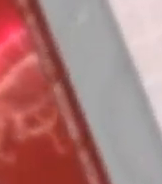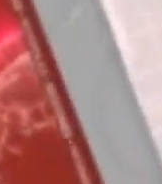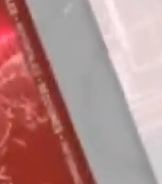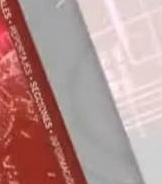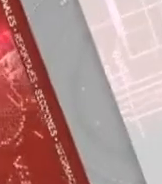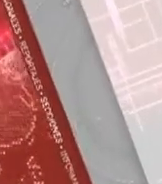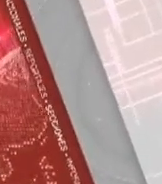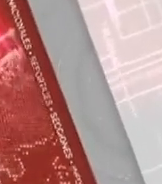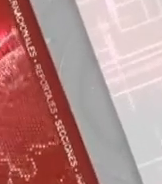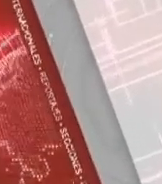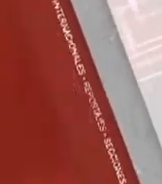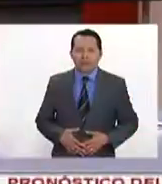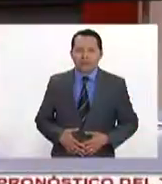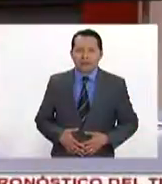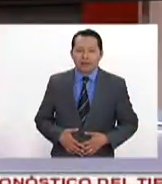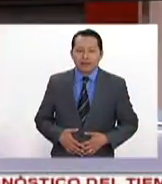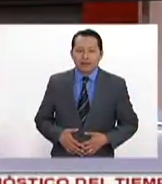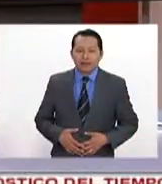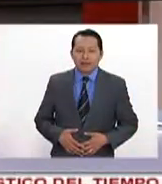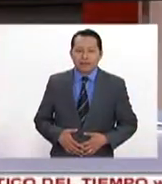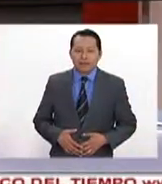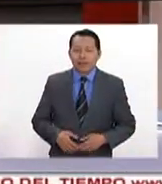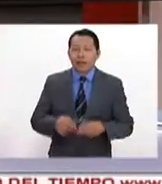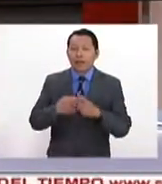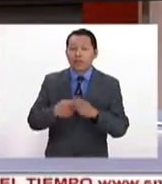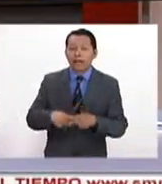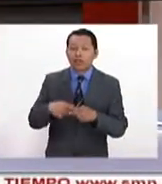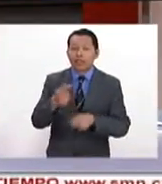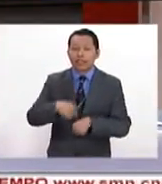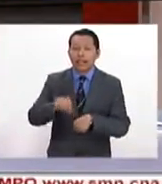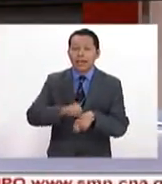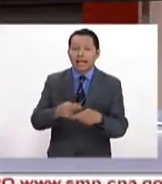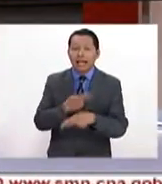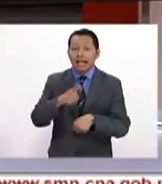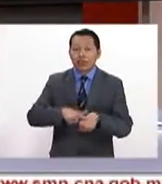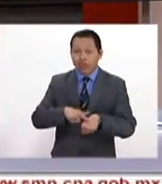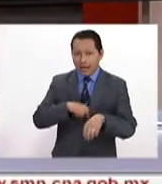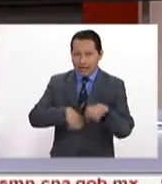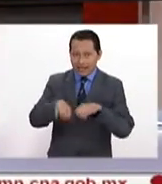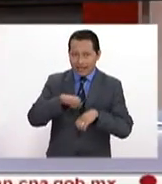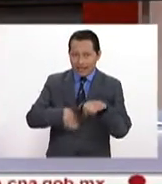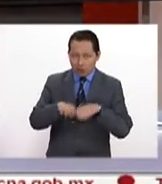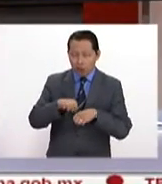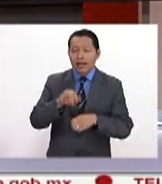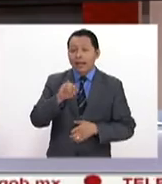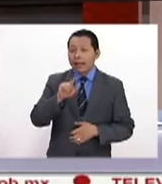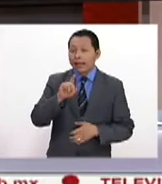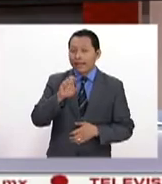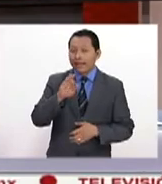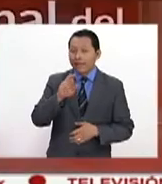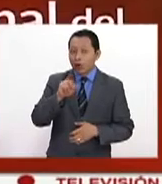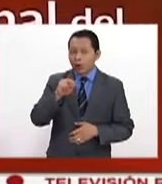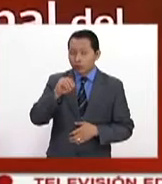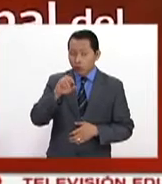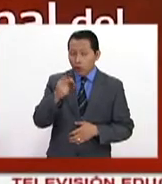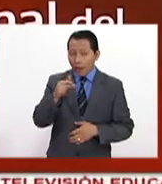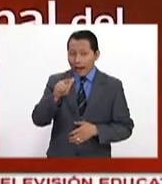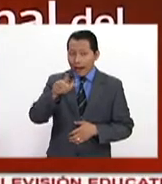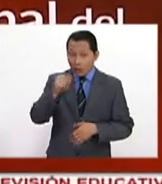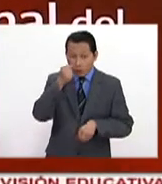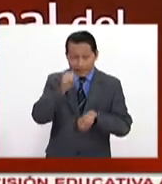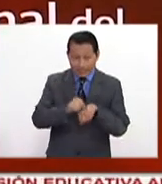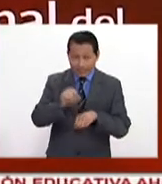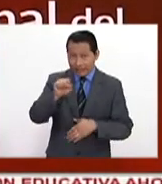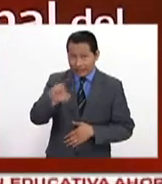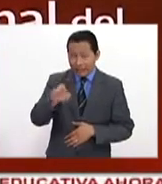Inició la Semana Nacional del Emprendedor. Ildefonso Guajardo, secretario de Economía, dijo que uno de